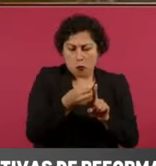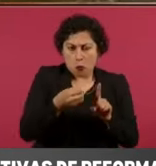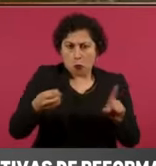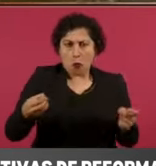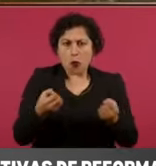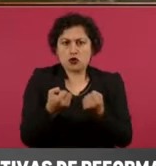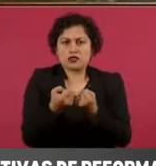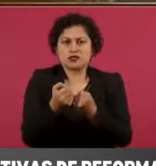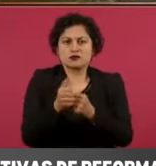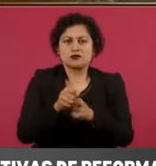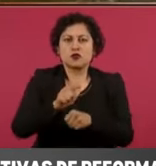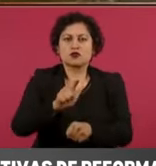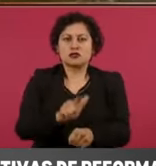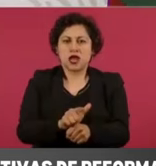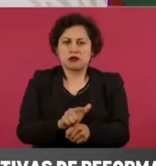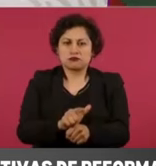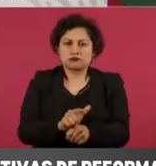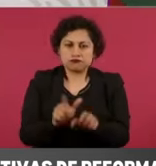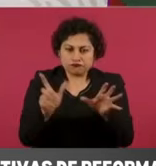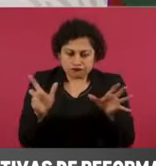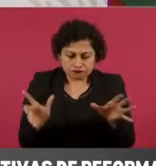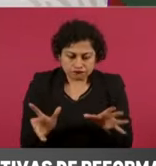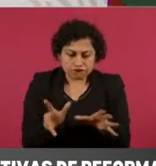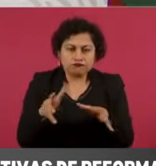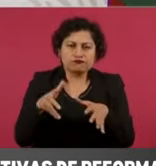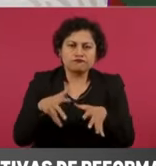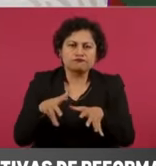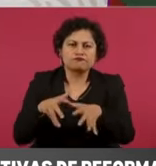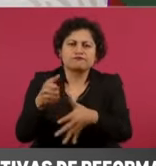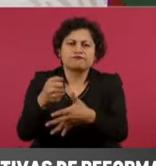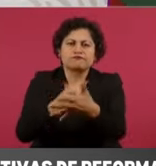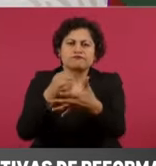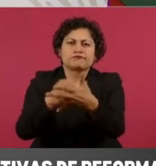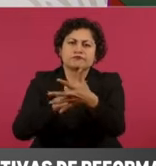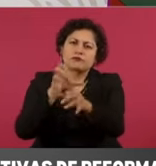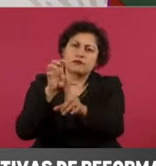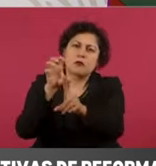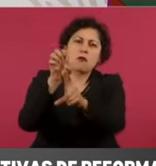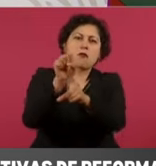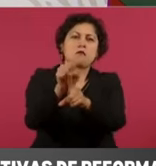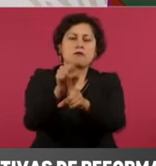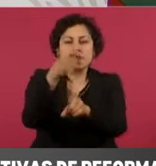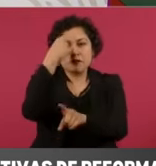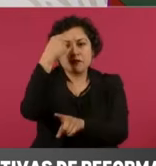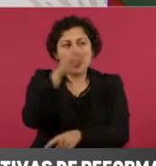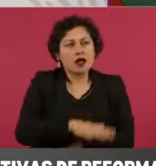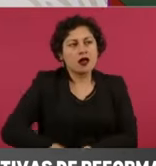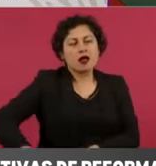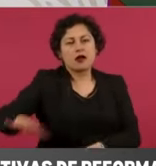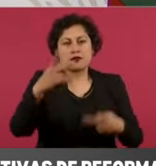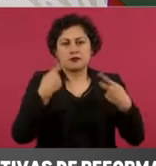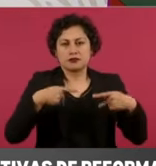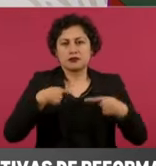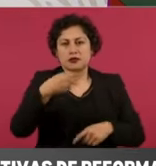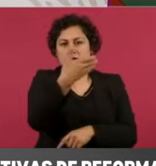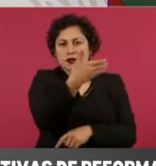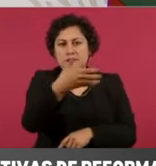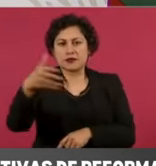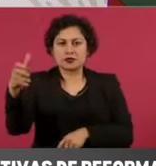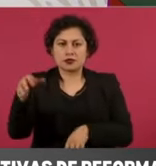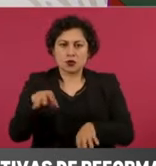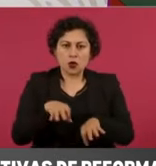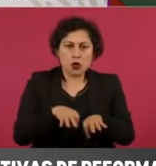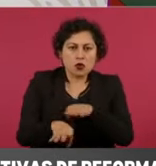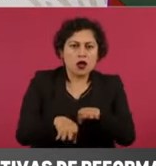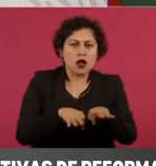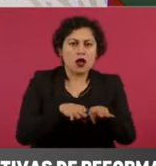en realidad el derecho de los campesinos a la tierra, la demanda de salarios